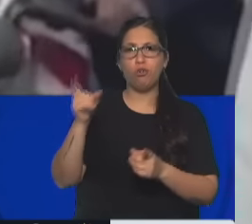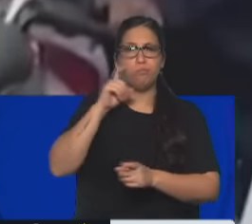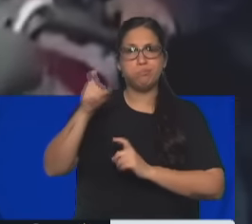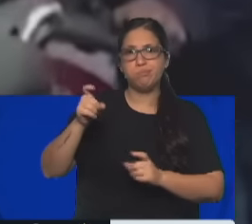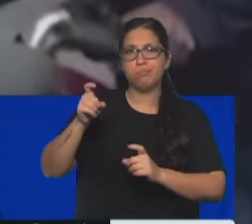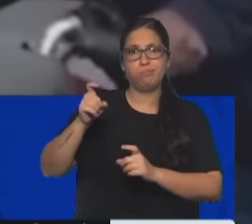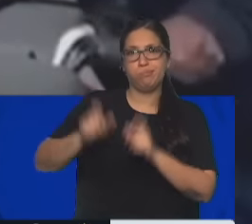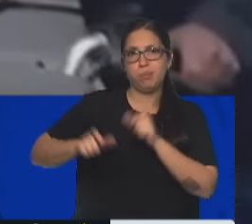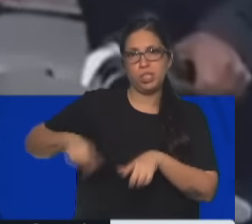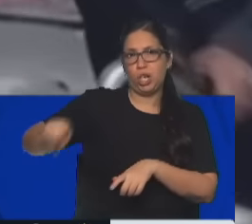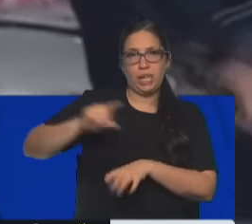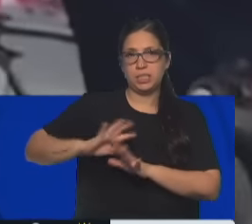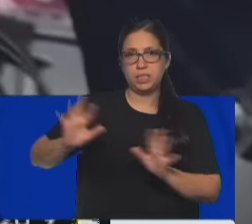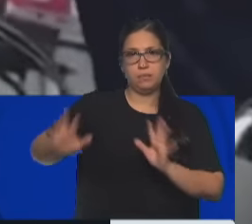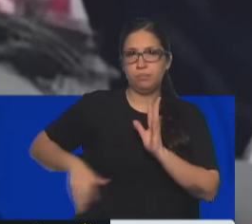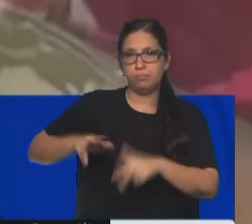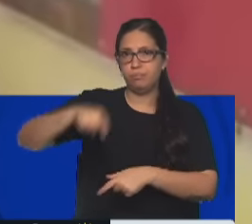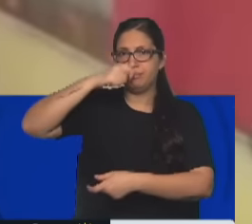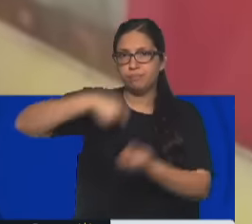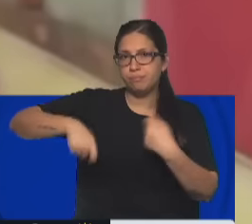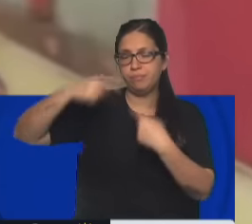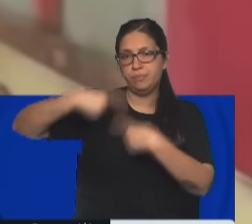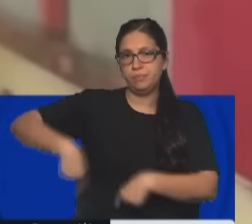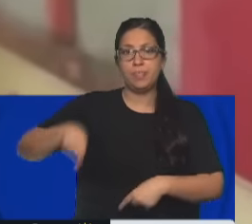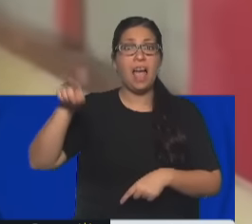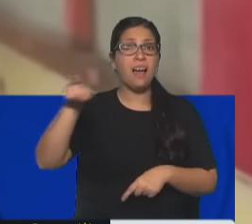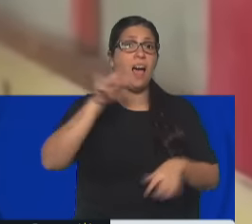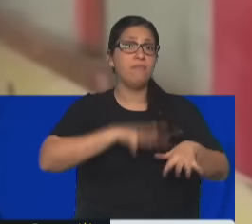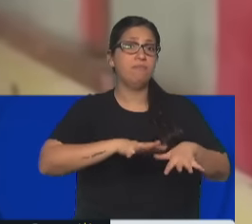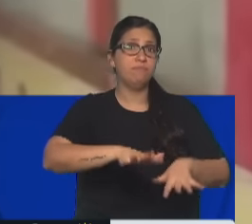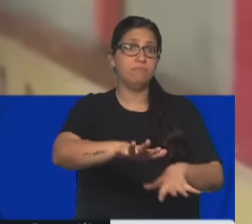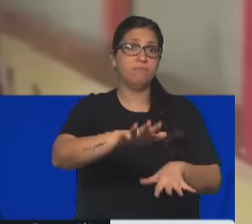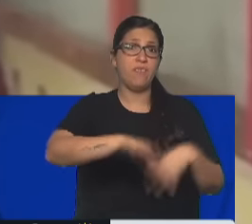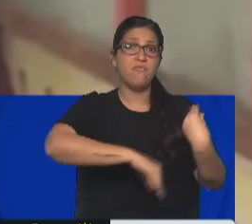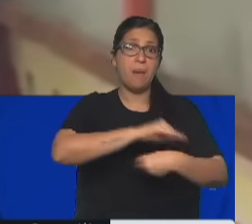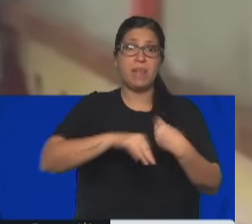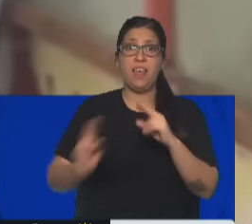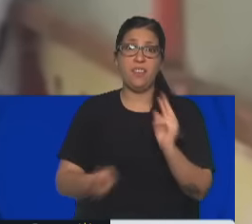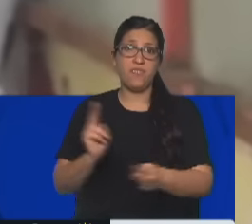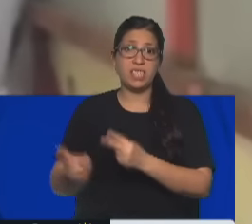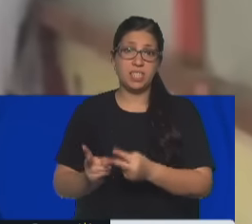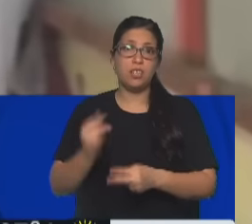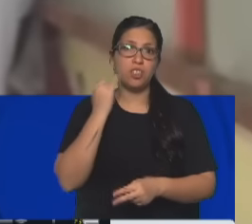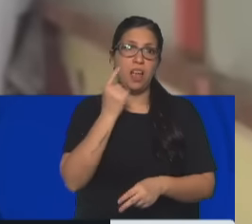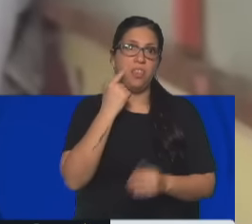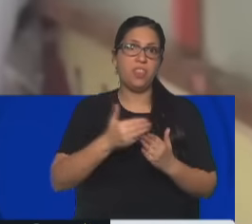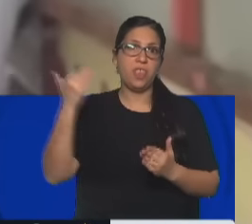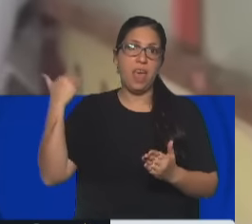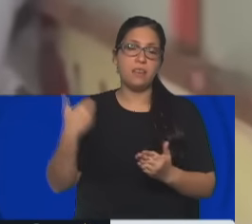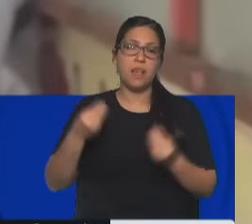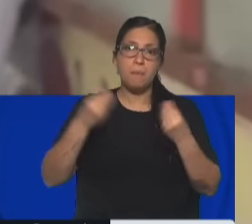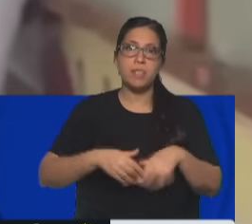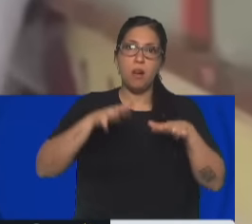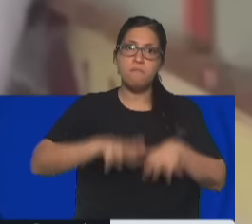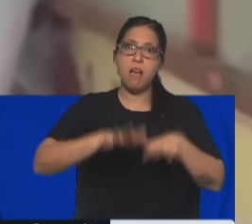declaraciones. Por un lado, como estamos viendo, la protesta de familiares de los fallecidos, que ya tiene varios días, y